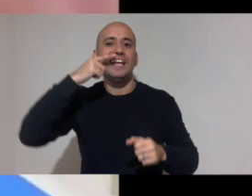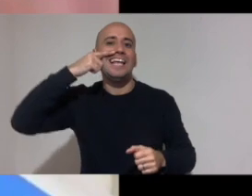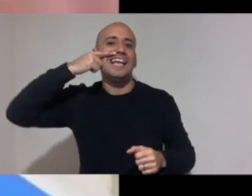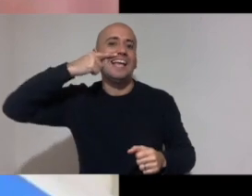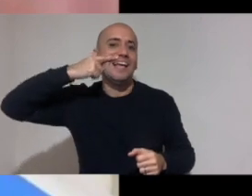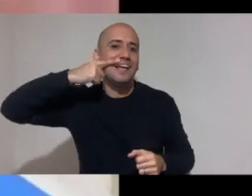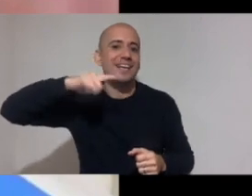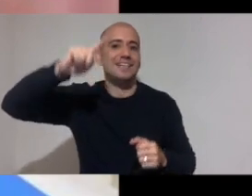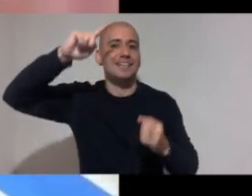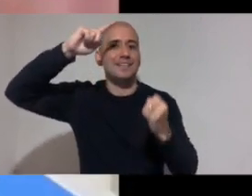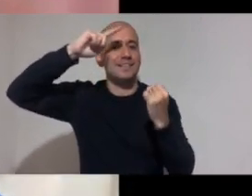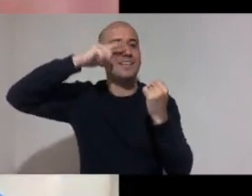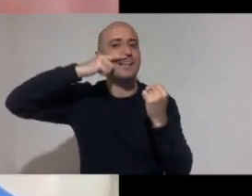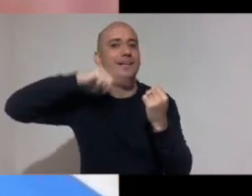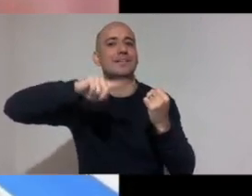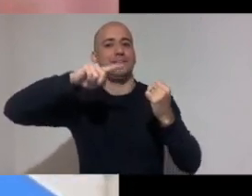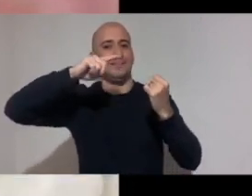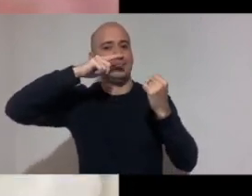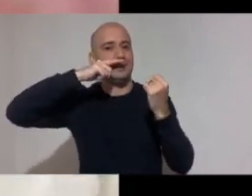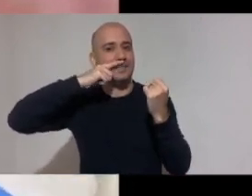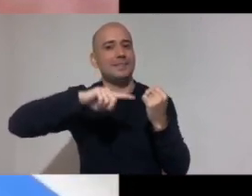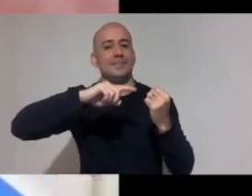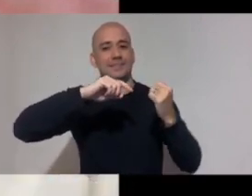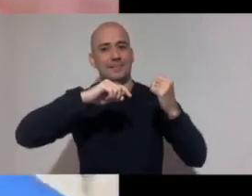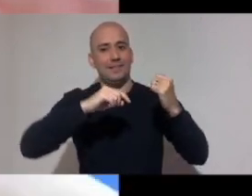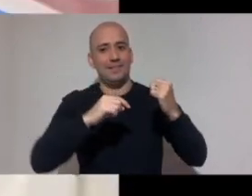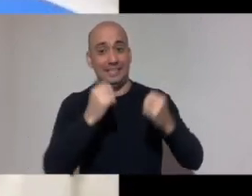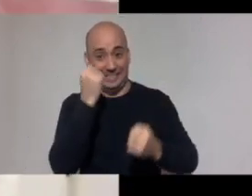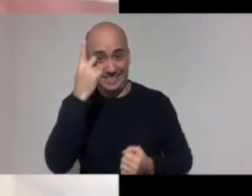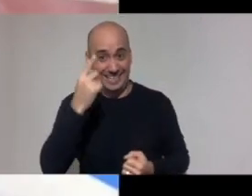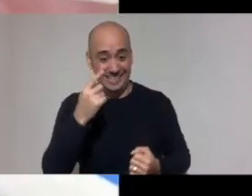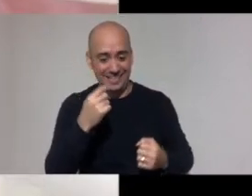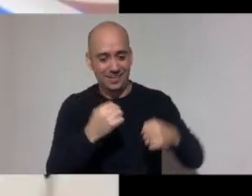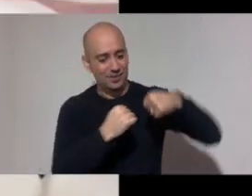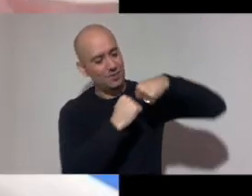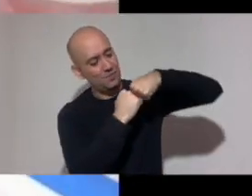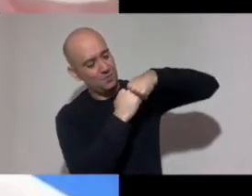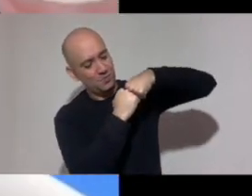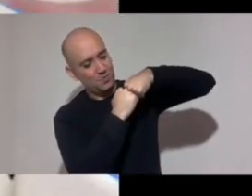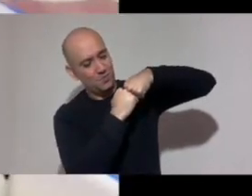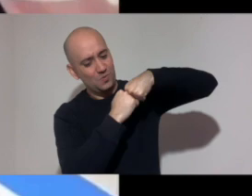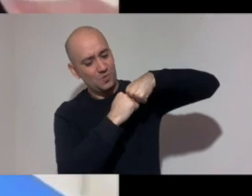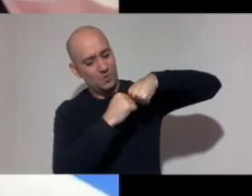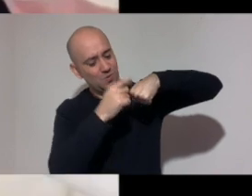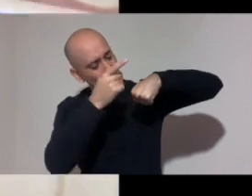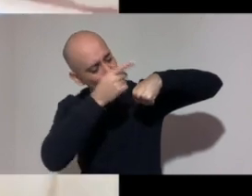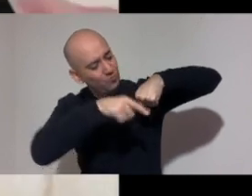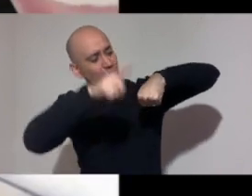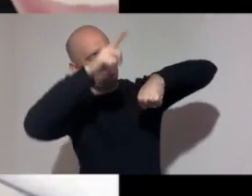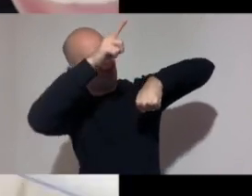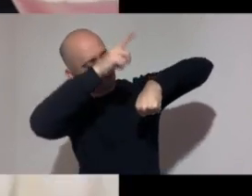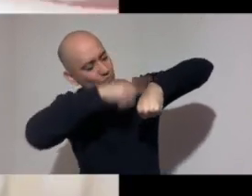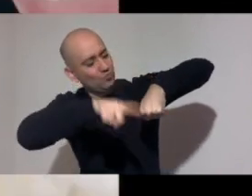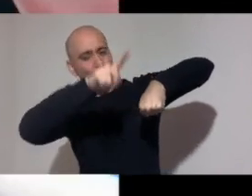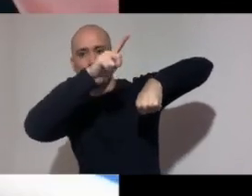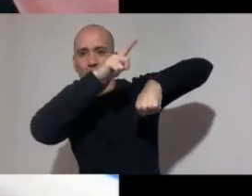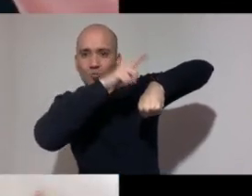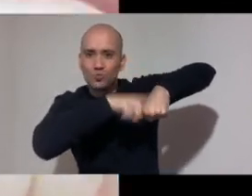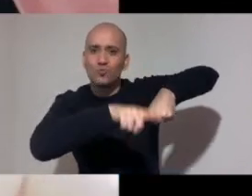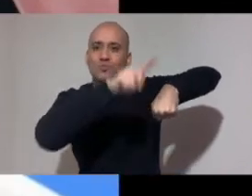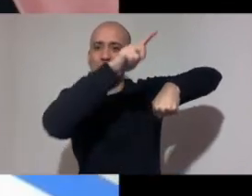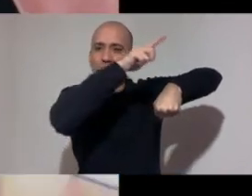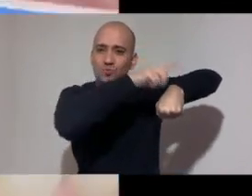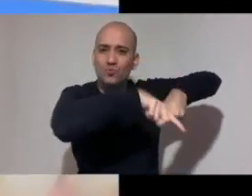arriba hacia abajo es barrer la cara de los dientes de manera que podamos